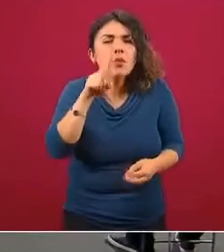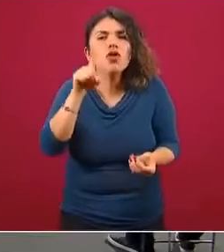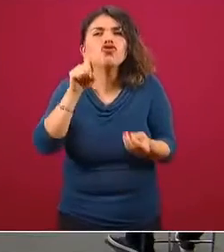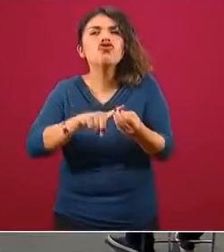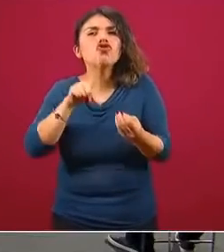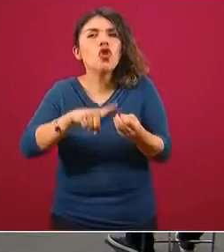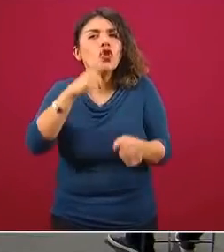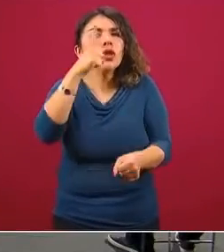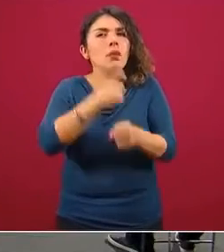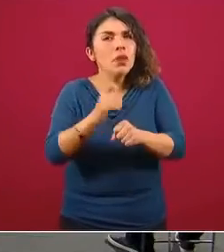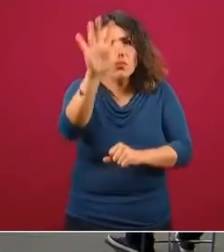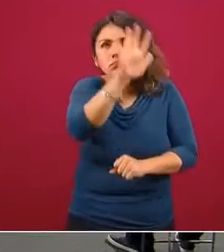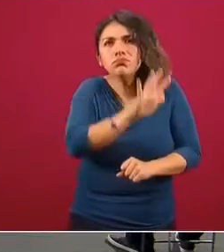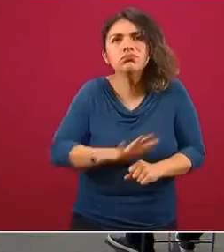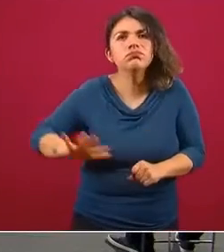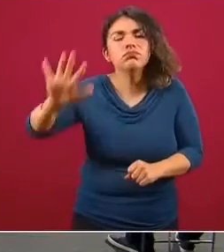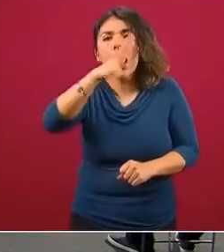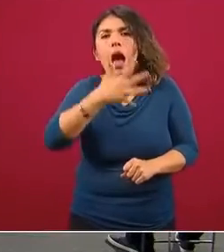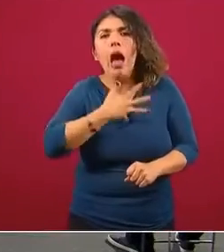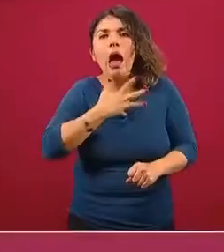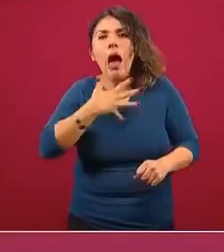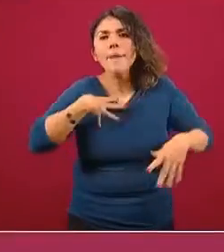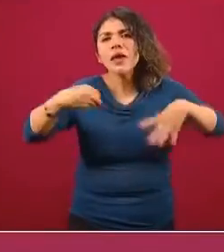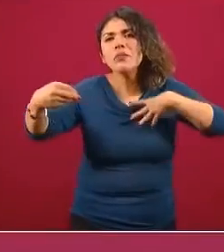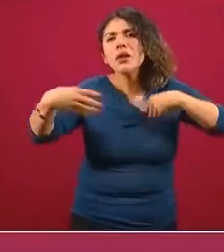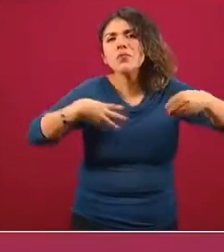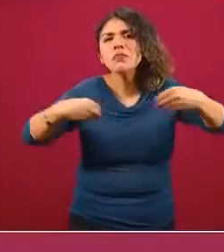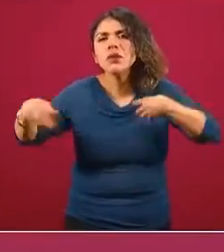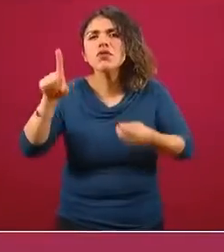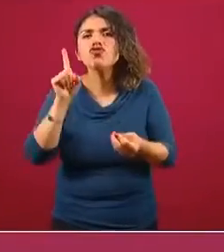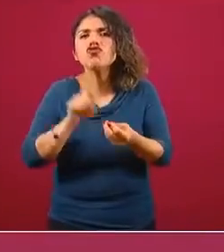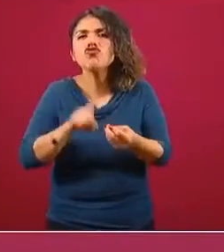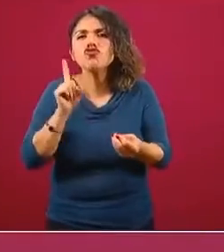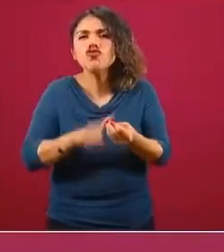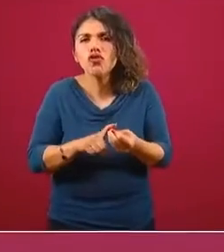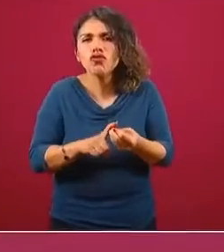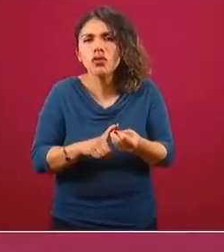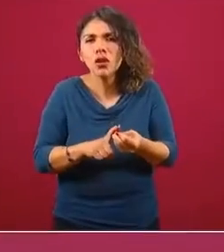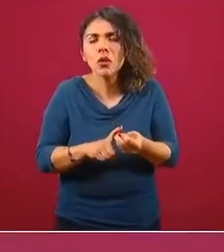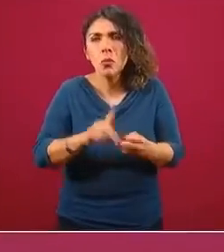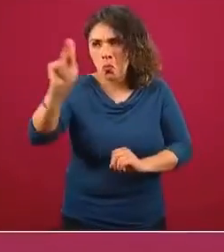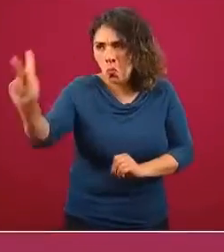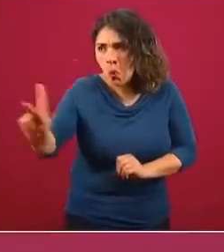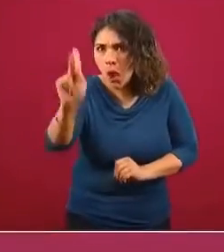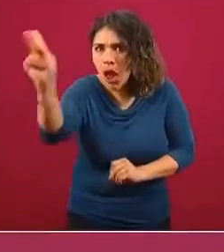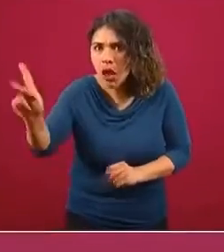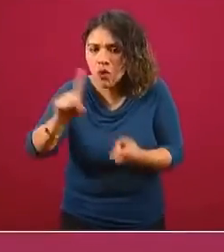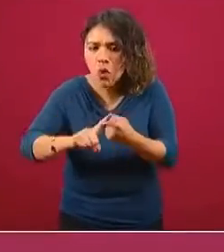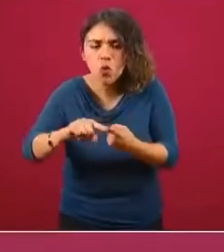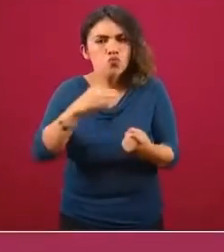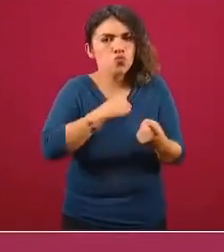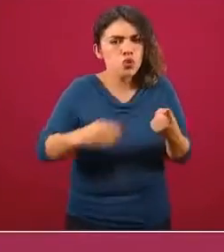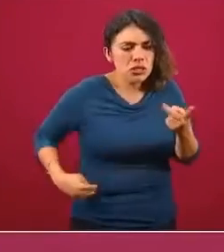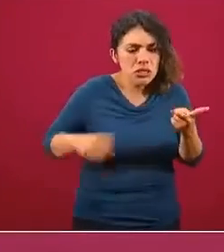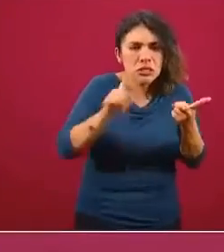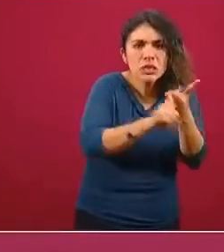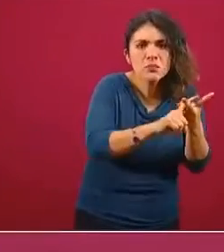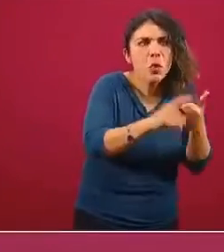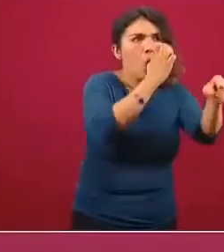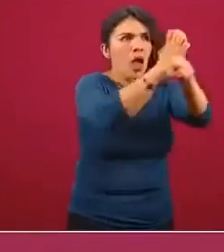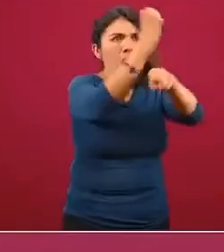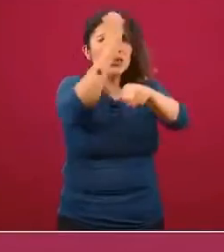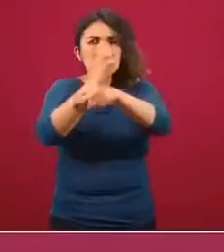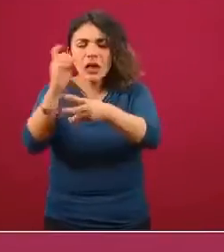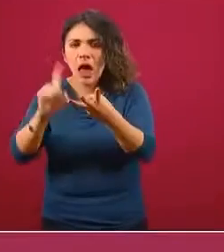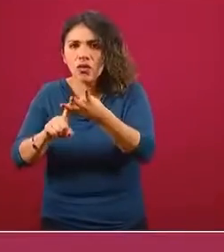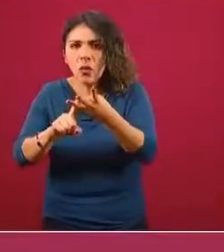distribución en el espacio físico, es decir, pueblos, municipios,